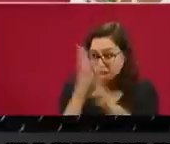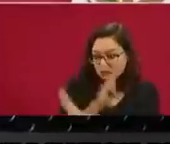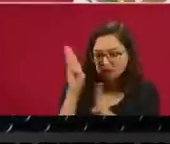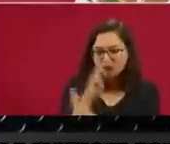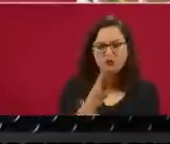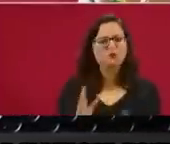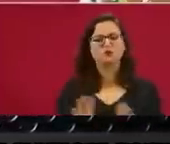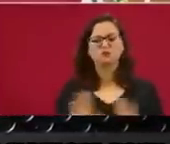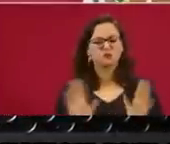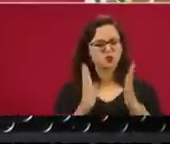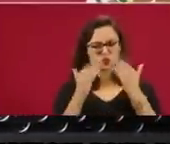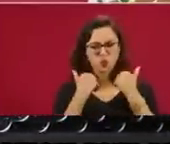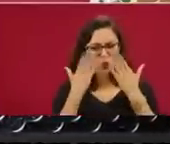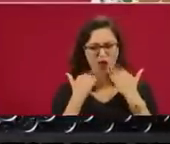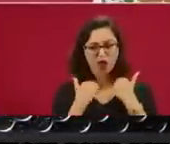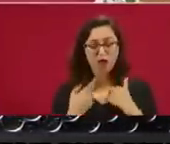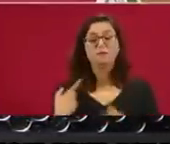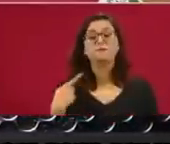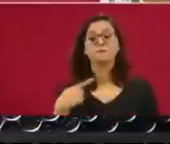pero la gente